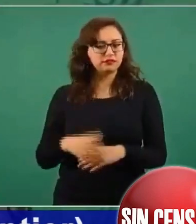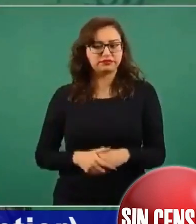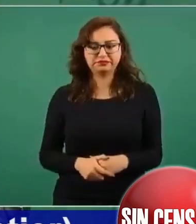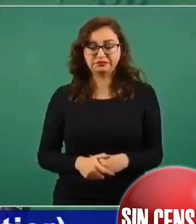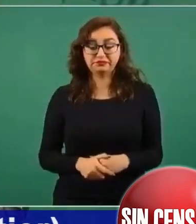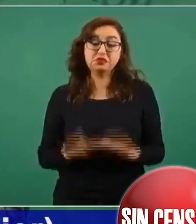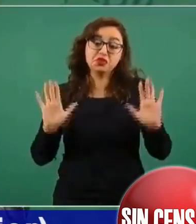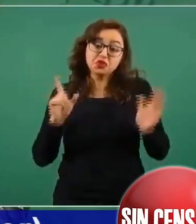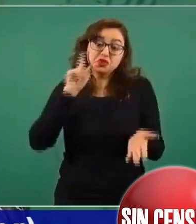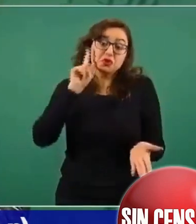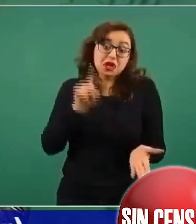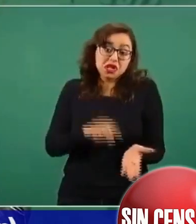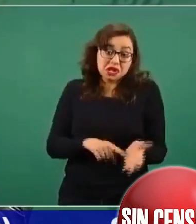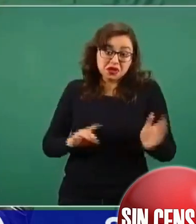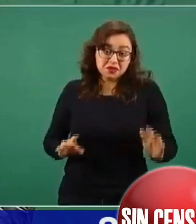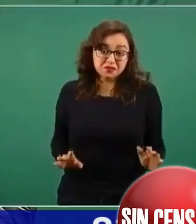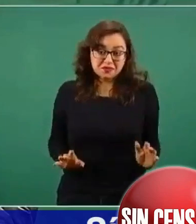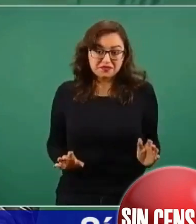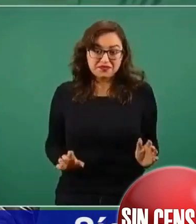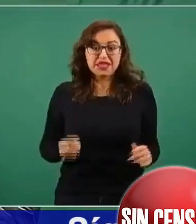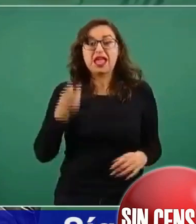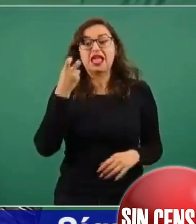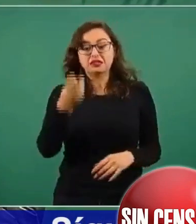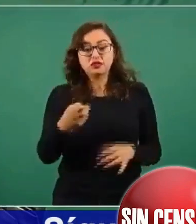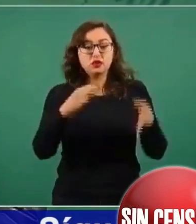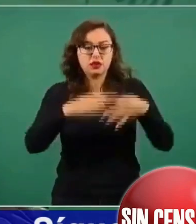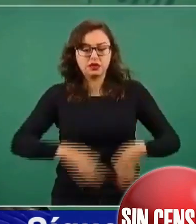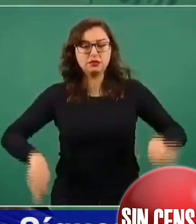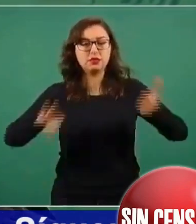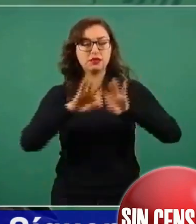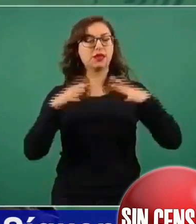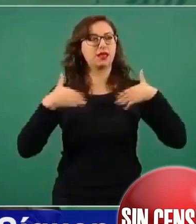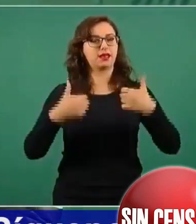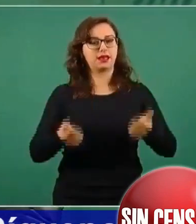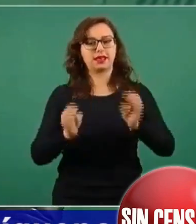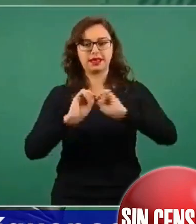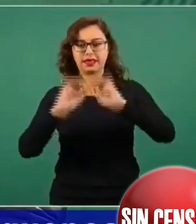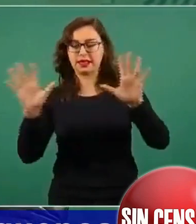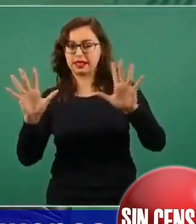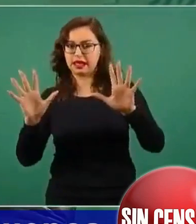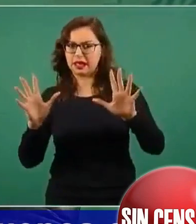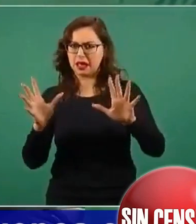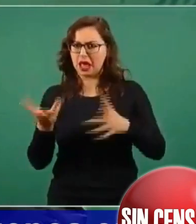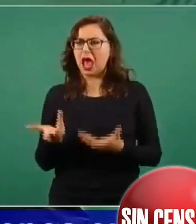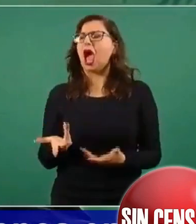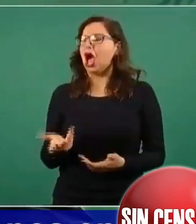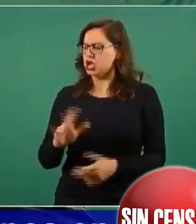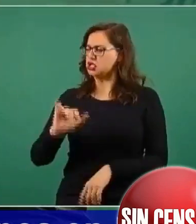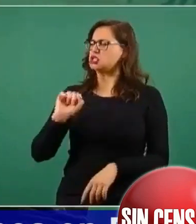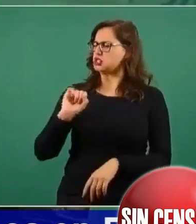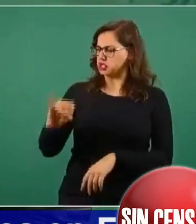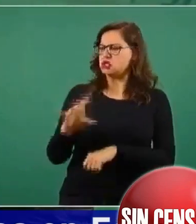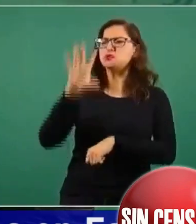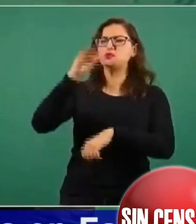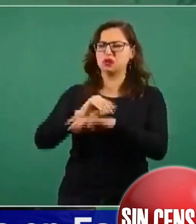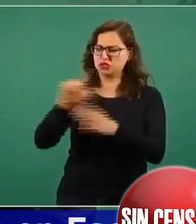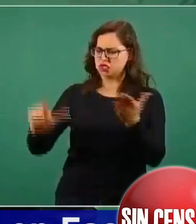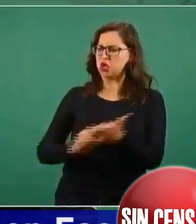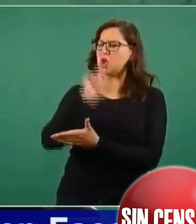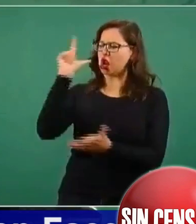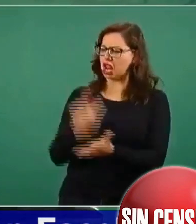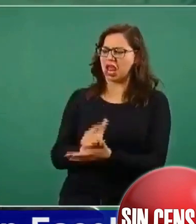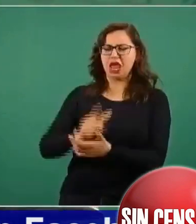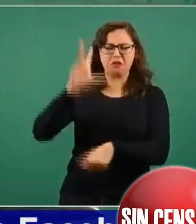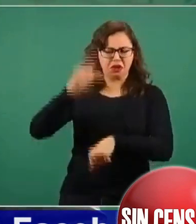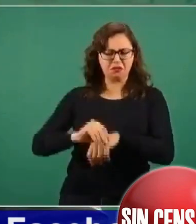eso es el matiz. Creo que el matiz es importante, no la legalización, la